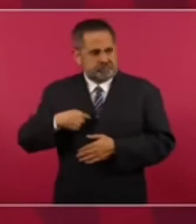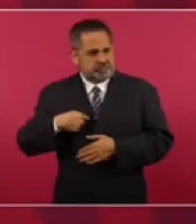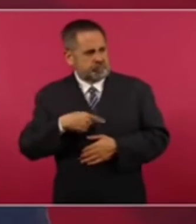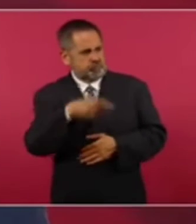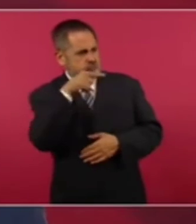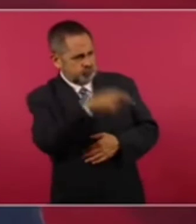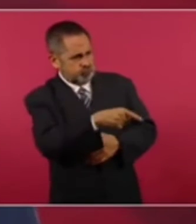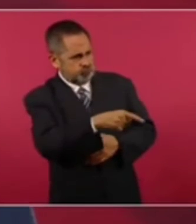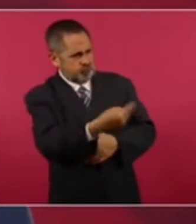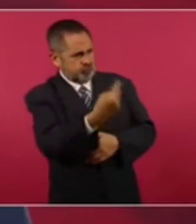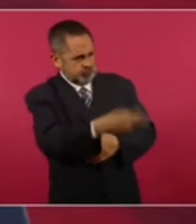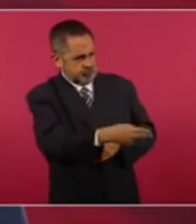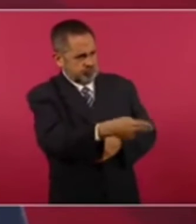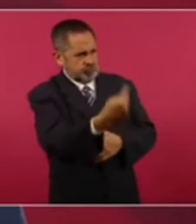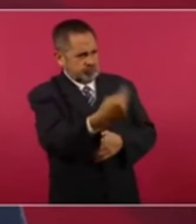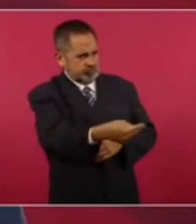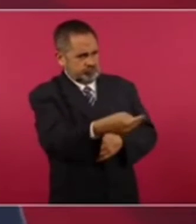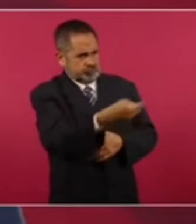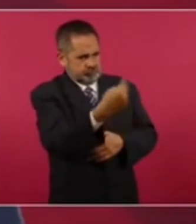señale a estos jueces